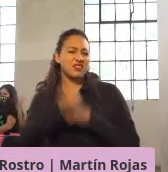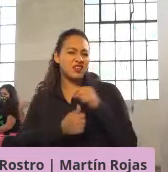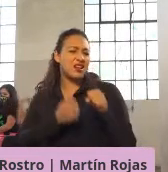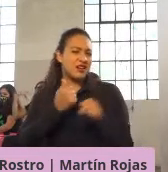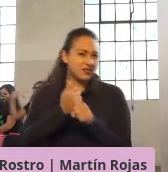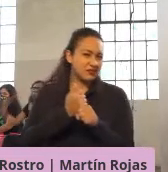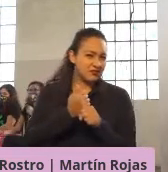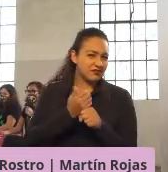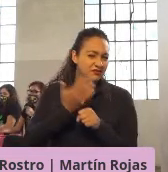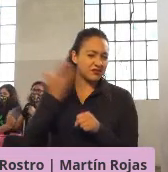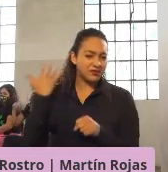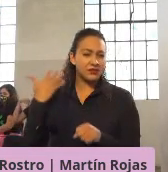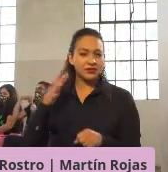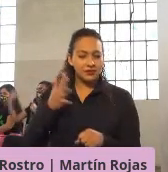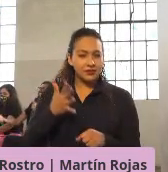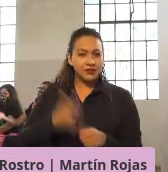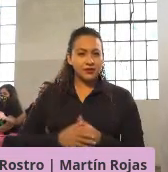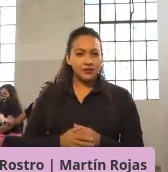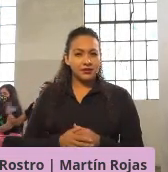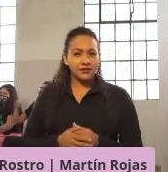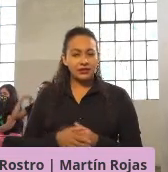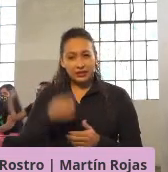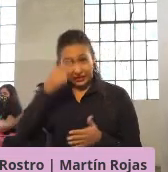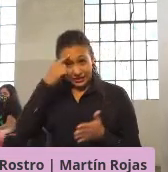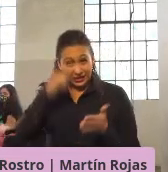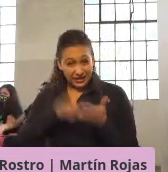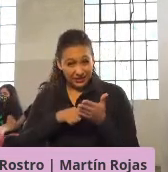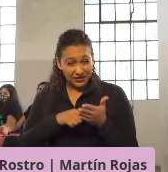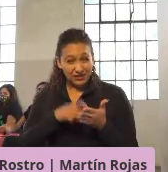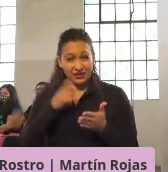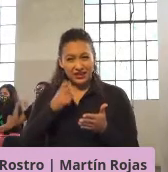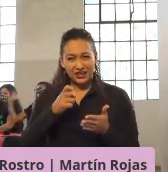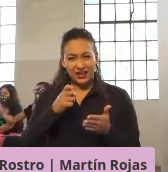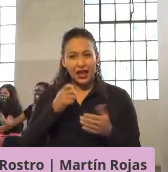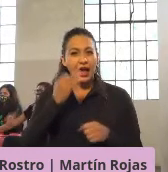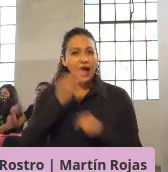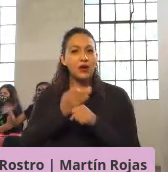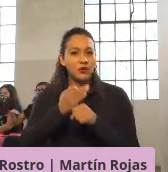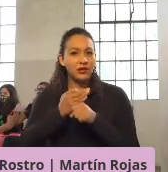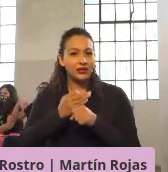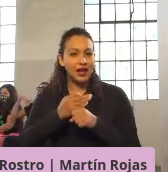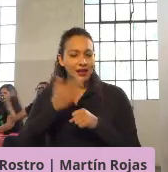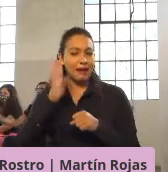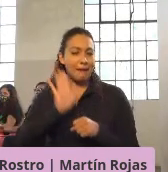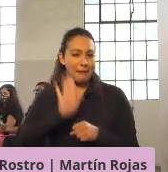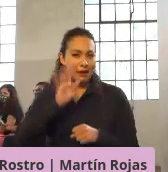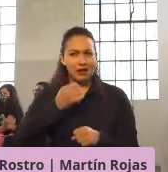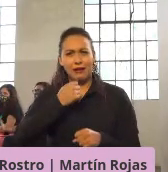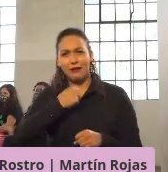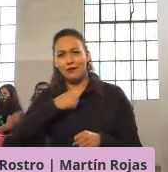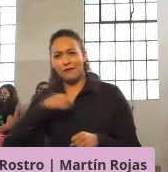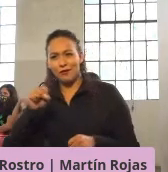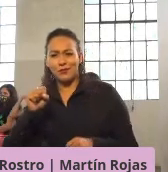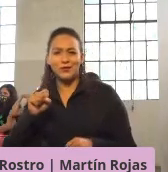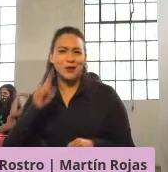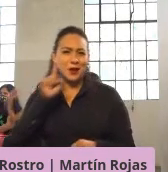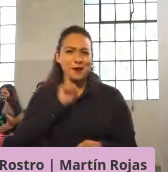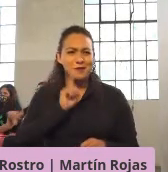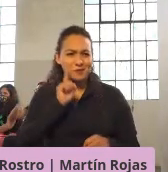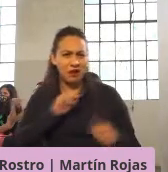me, o sea, yo ni siquiera, creo que ni siquiera la palabra feminicidio existe, o sea, o estaba